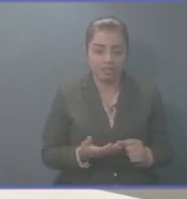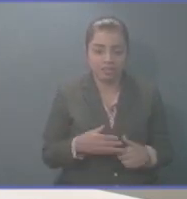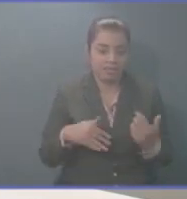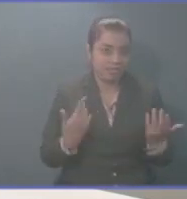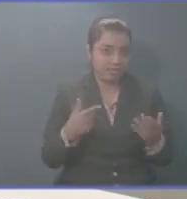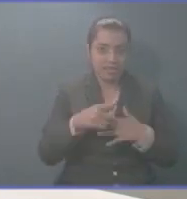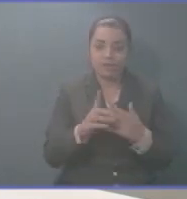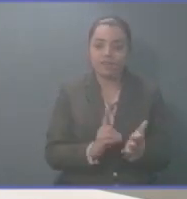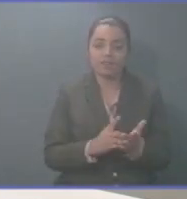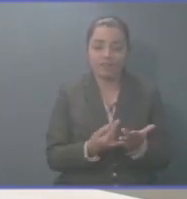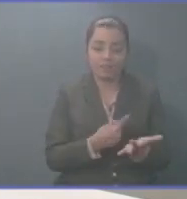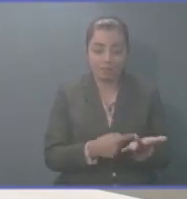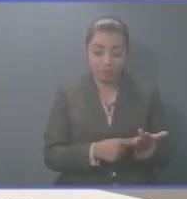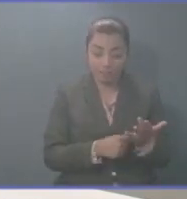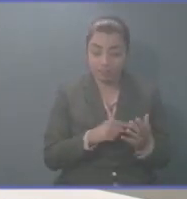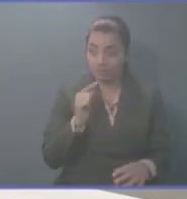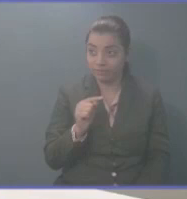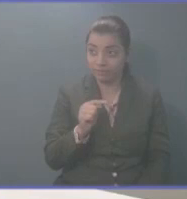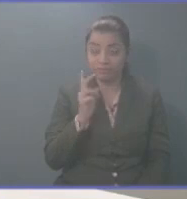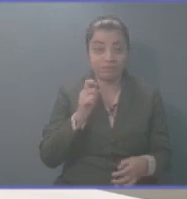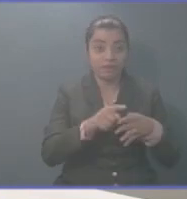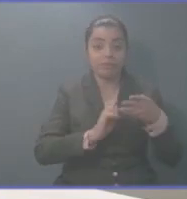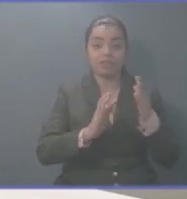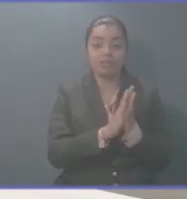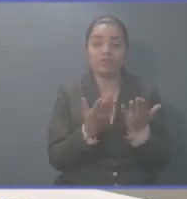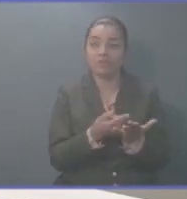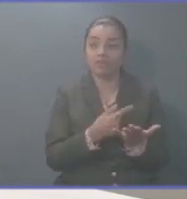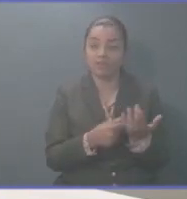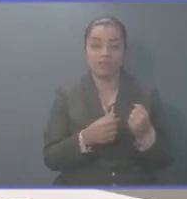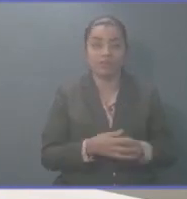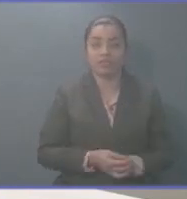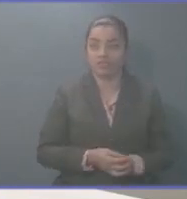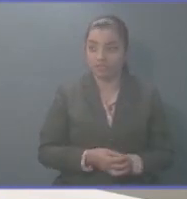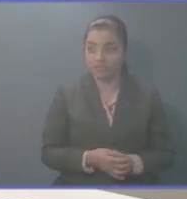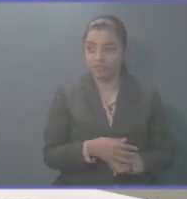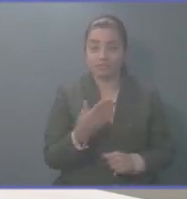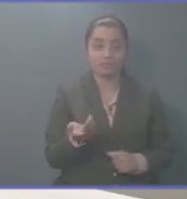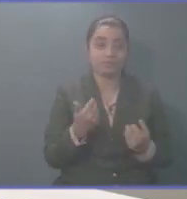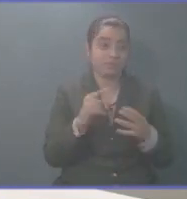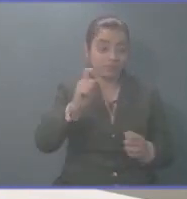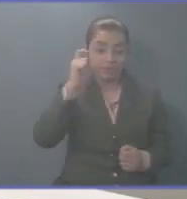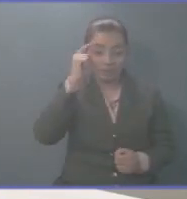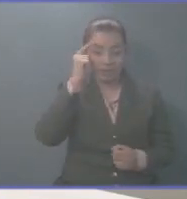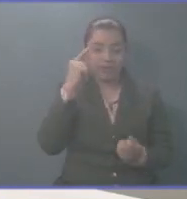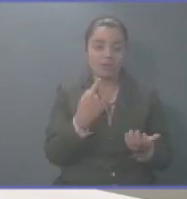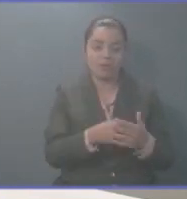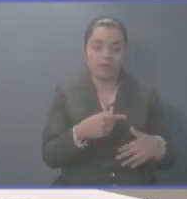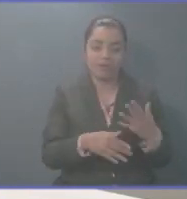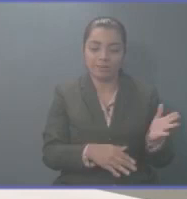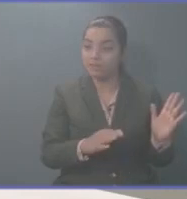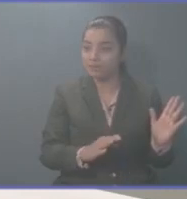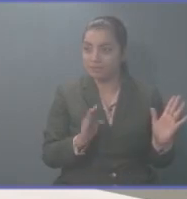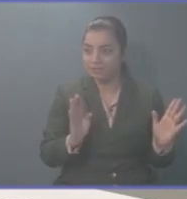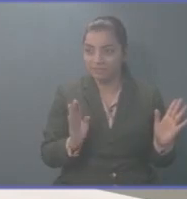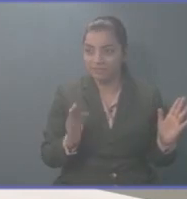todos los diputados o que todos los políticos son malos. No se puede satanizar a los políticos por el simple hecho de pensar diferente al gobierno de turno. Sí,